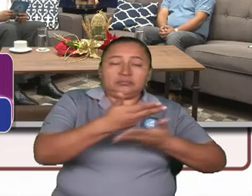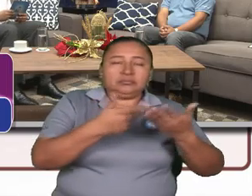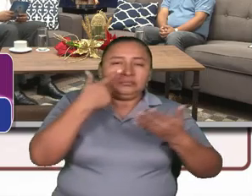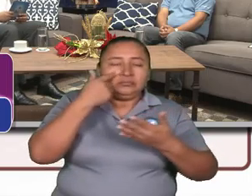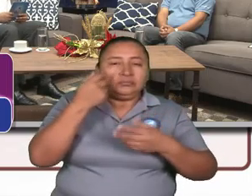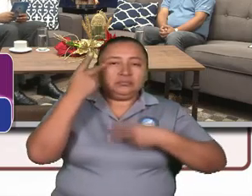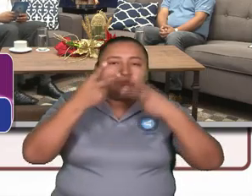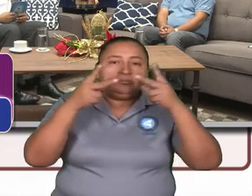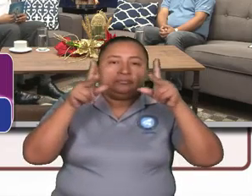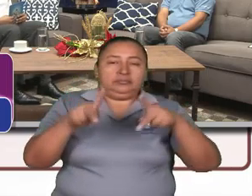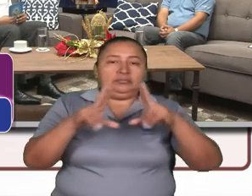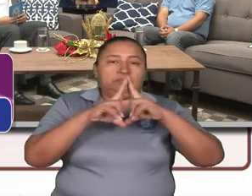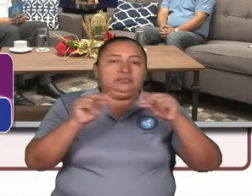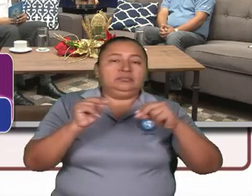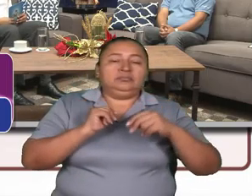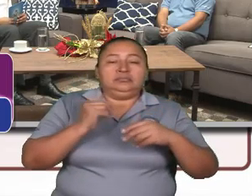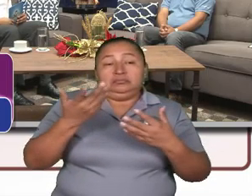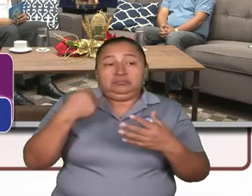haciendo presentaciones,